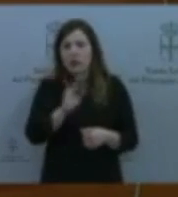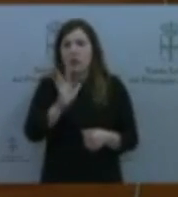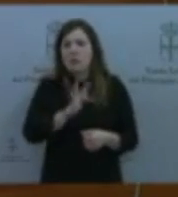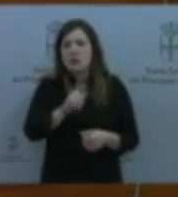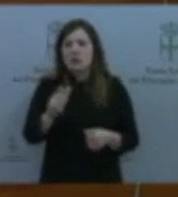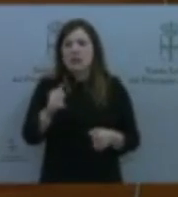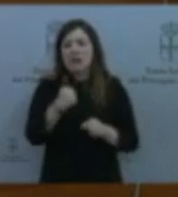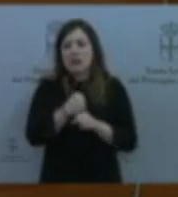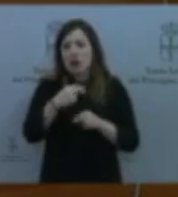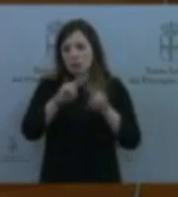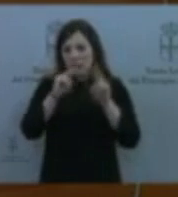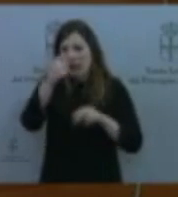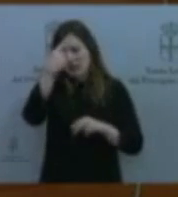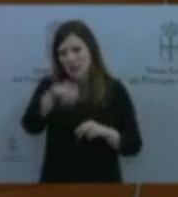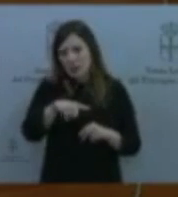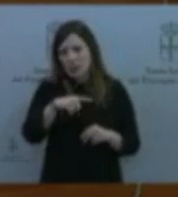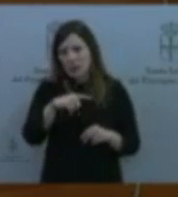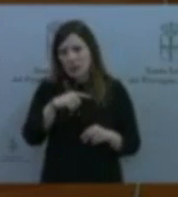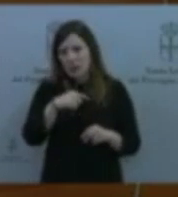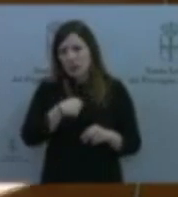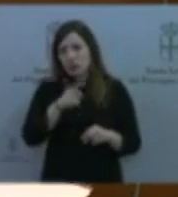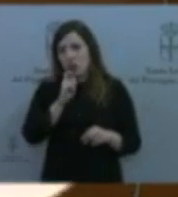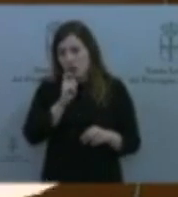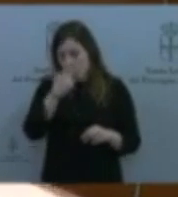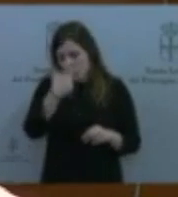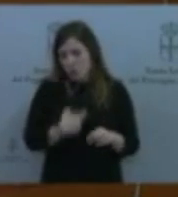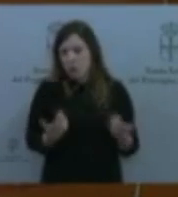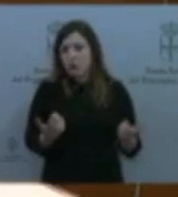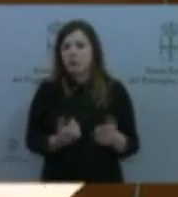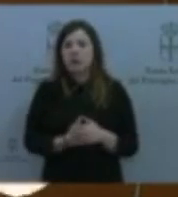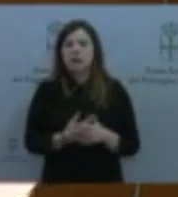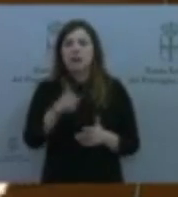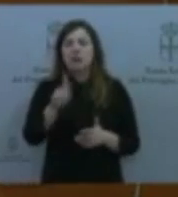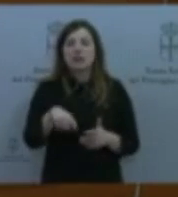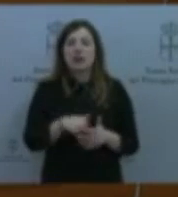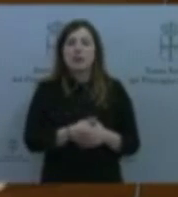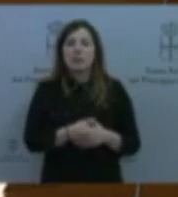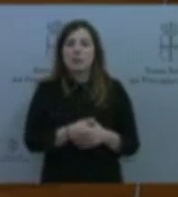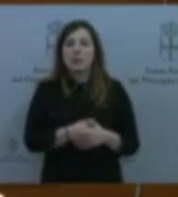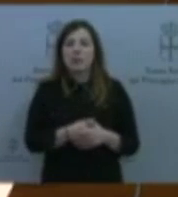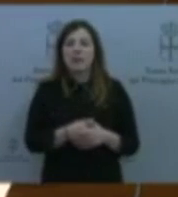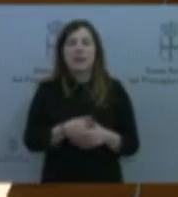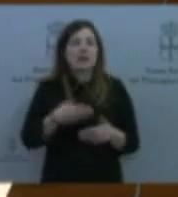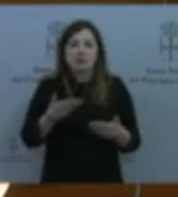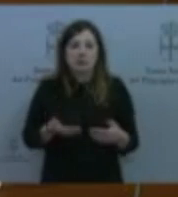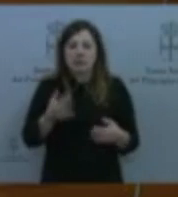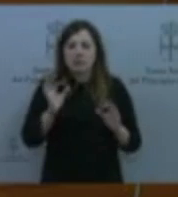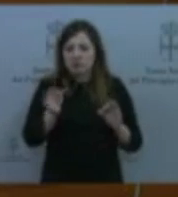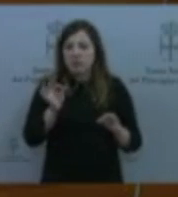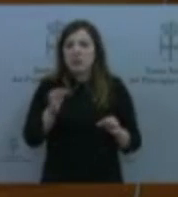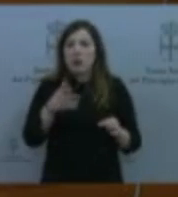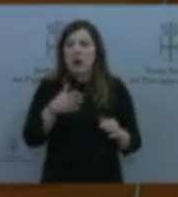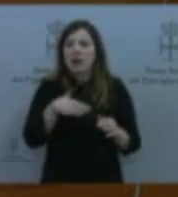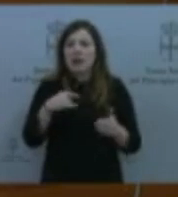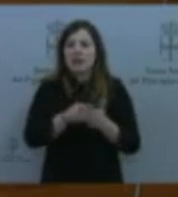en la otra parte de la mesa. Es profundamente lícito que alguien quiera entrar en el sistema sanitario cuando su categoría o las